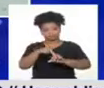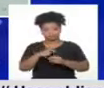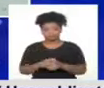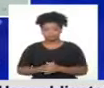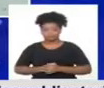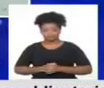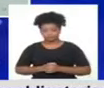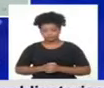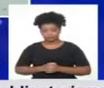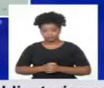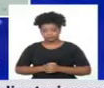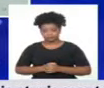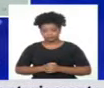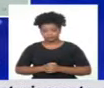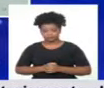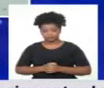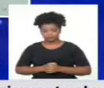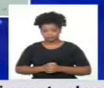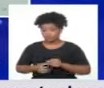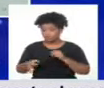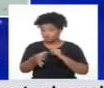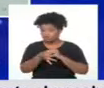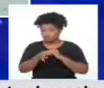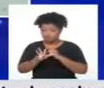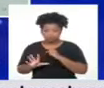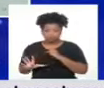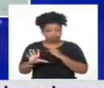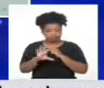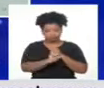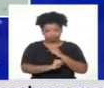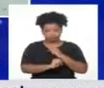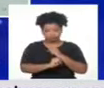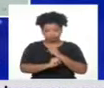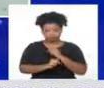en prácticamente un número importante de municipios.